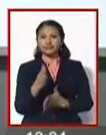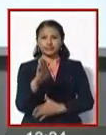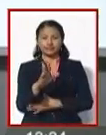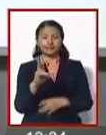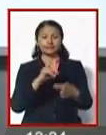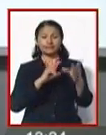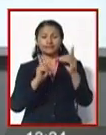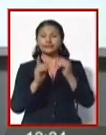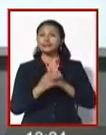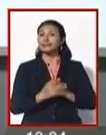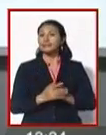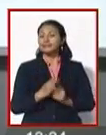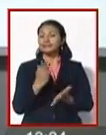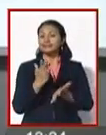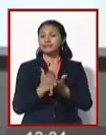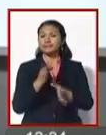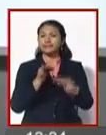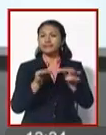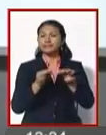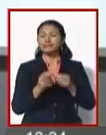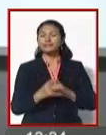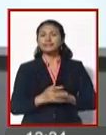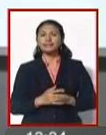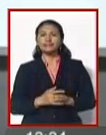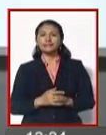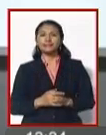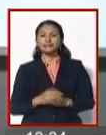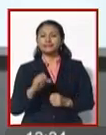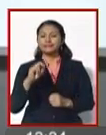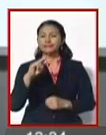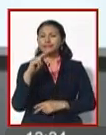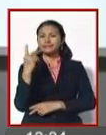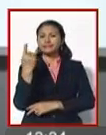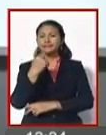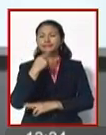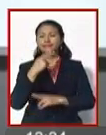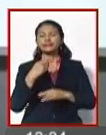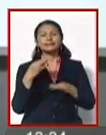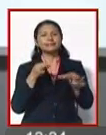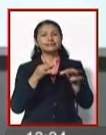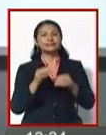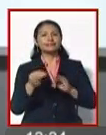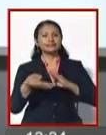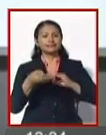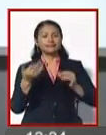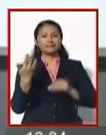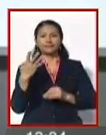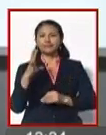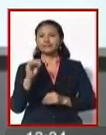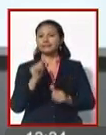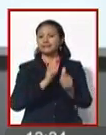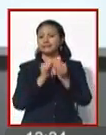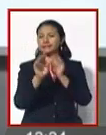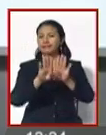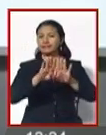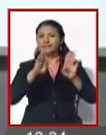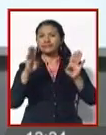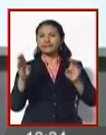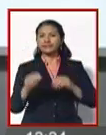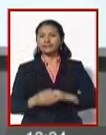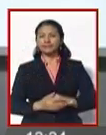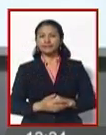bienvenidos a los deportes. Hacemos una pausa para hablar de la actividad muscular en su segunda edición. Tenemos que hablar de la fecha 17 del campeonato